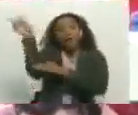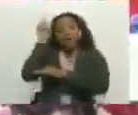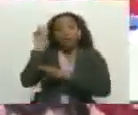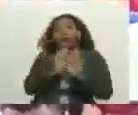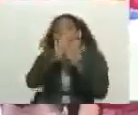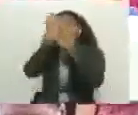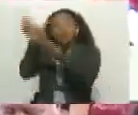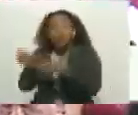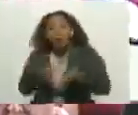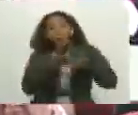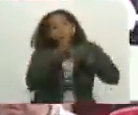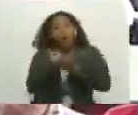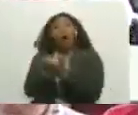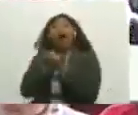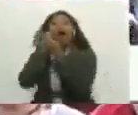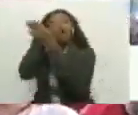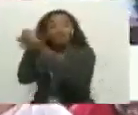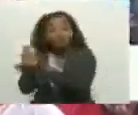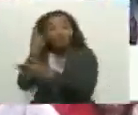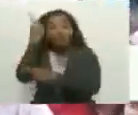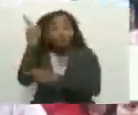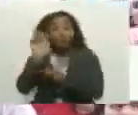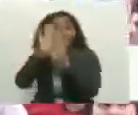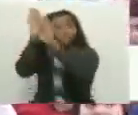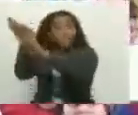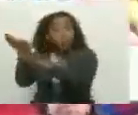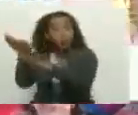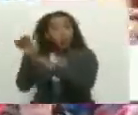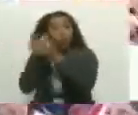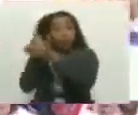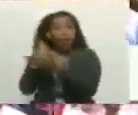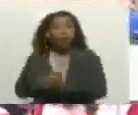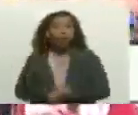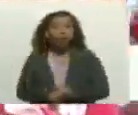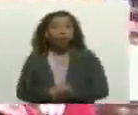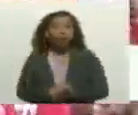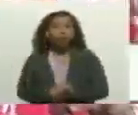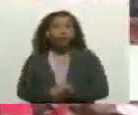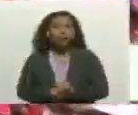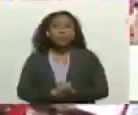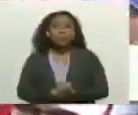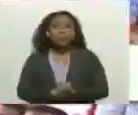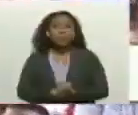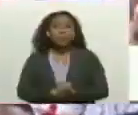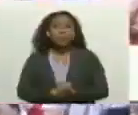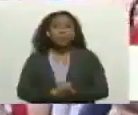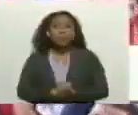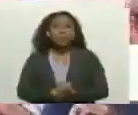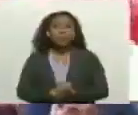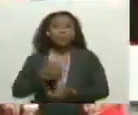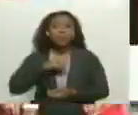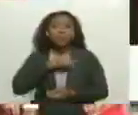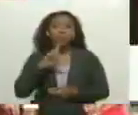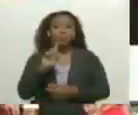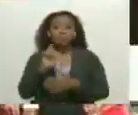venezolanos y venezolanas para ayudarlos. Para ayudarlos, ¿ves? Mientras tanto el imperialismo dice, no, no lo vamos a ayudar.